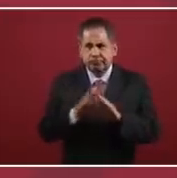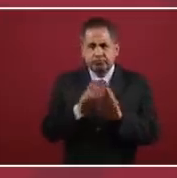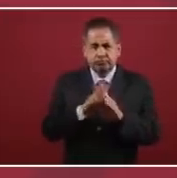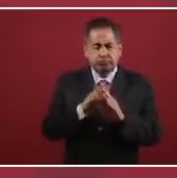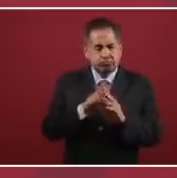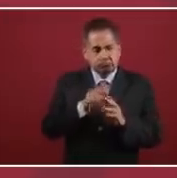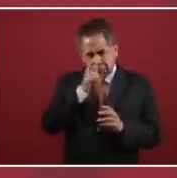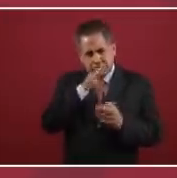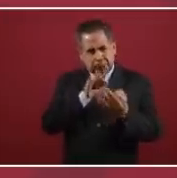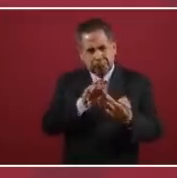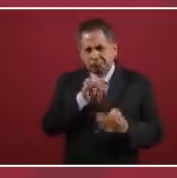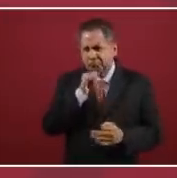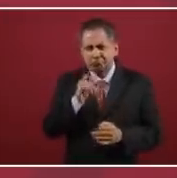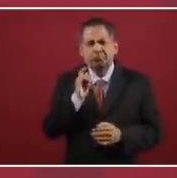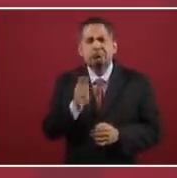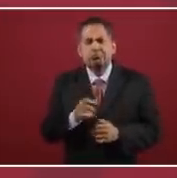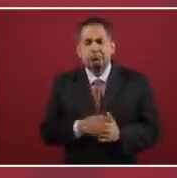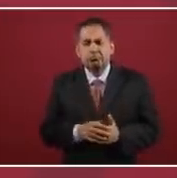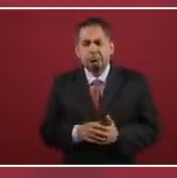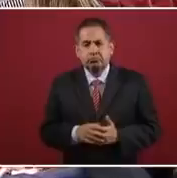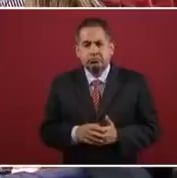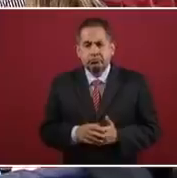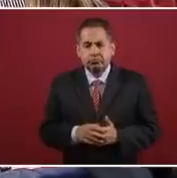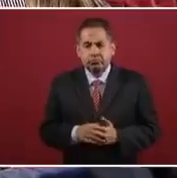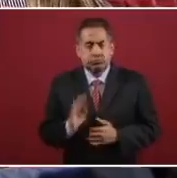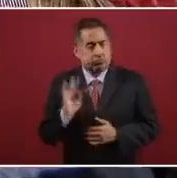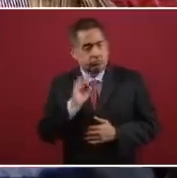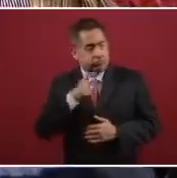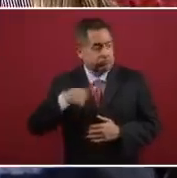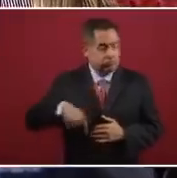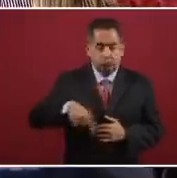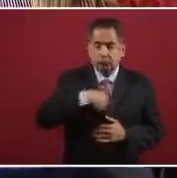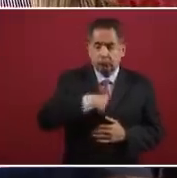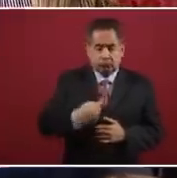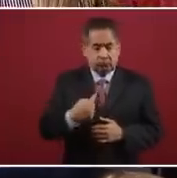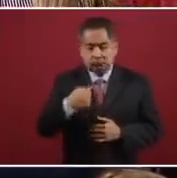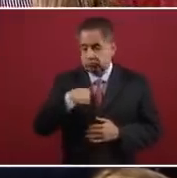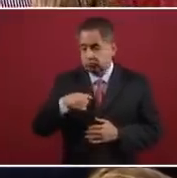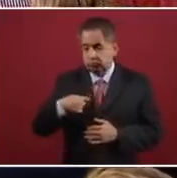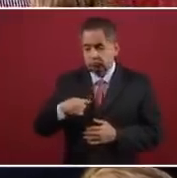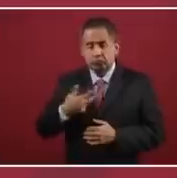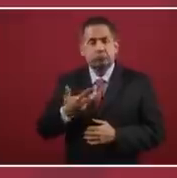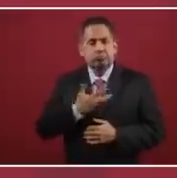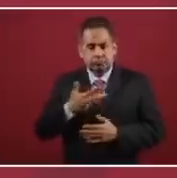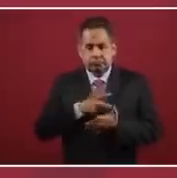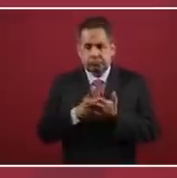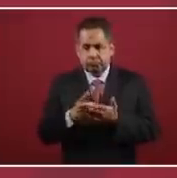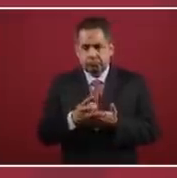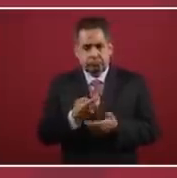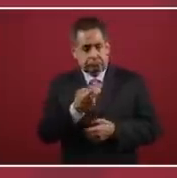afrenta, es que podemos ejercer nosotros el derecho de réplica.